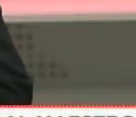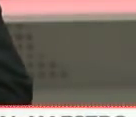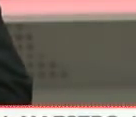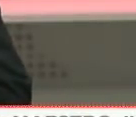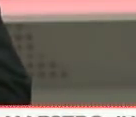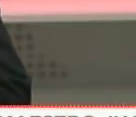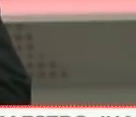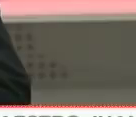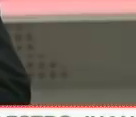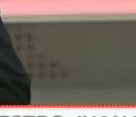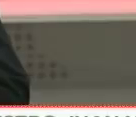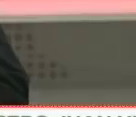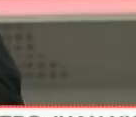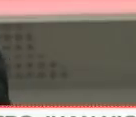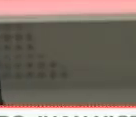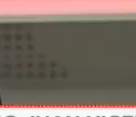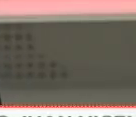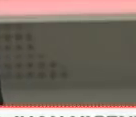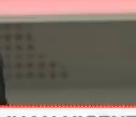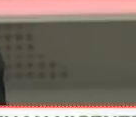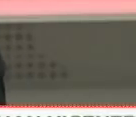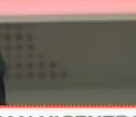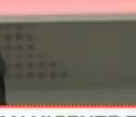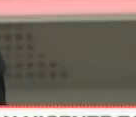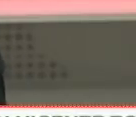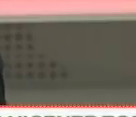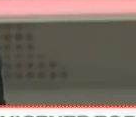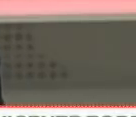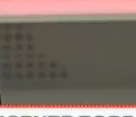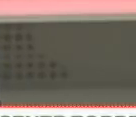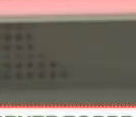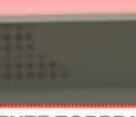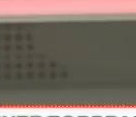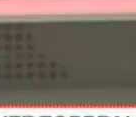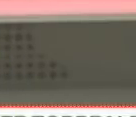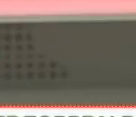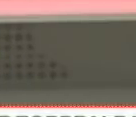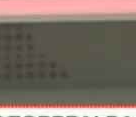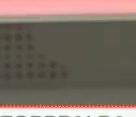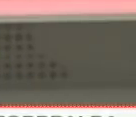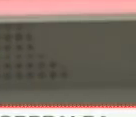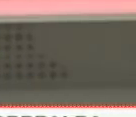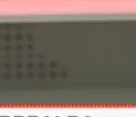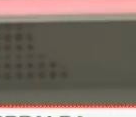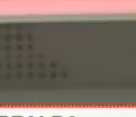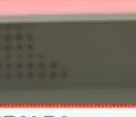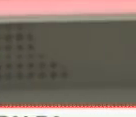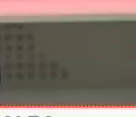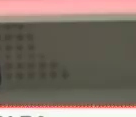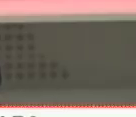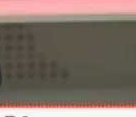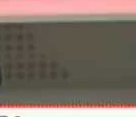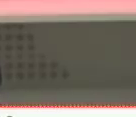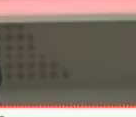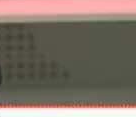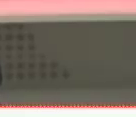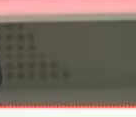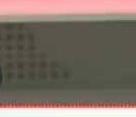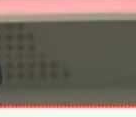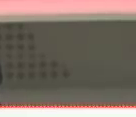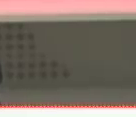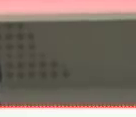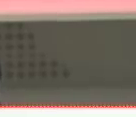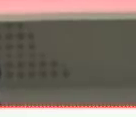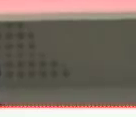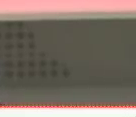las 6:47 de la tarde, casi noche en todo el país. Les recordamos, si nos sintonizan a esta hora, que tenemos en el estudio de 360 a Tarek William Saab,